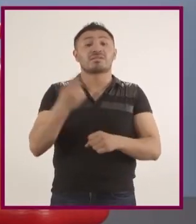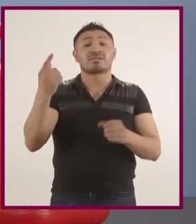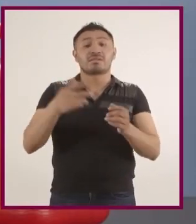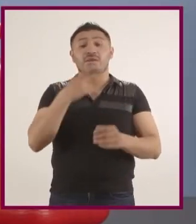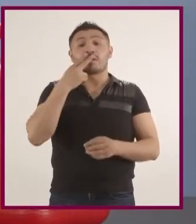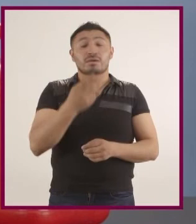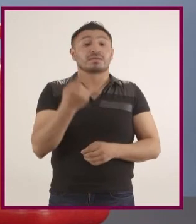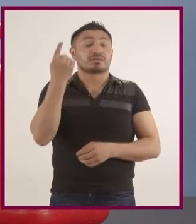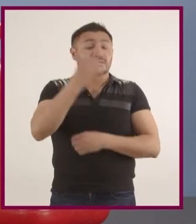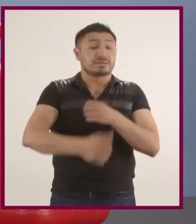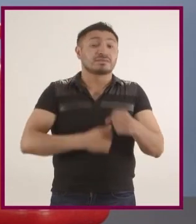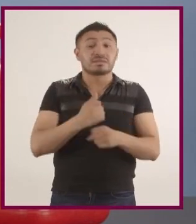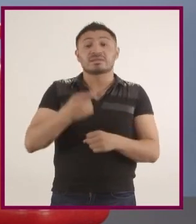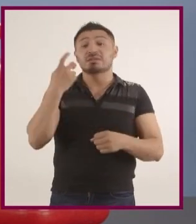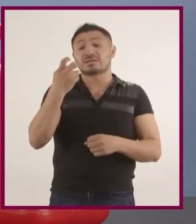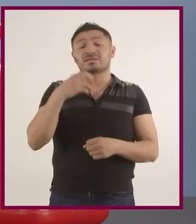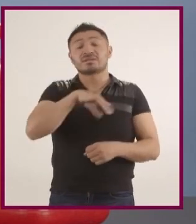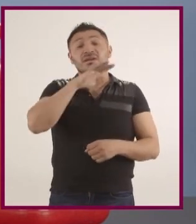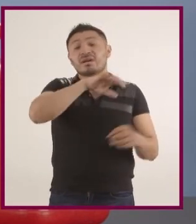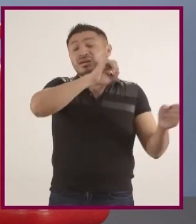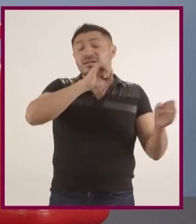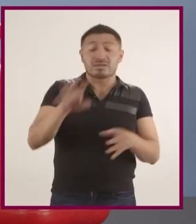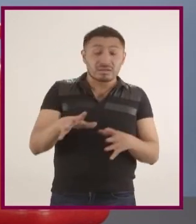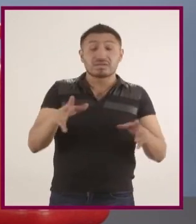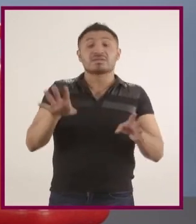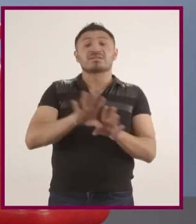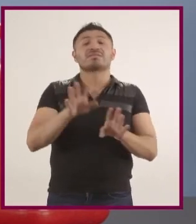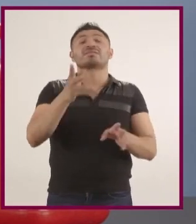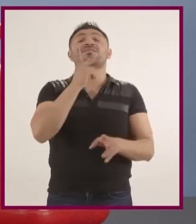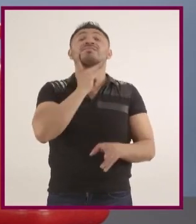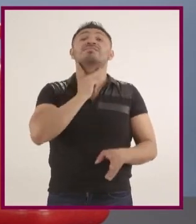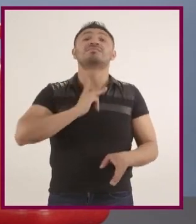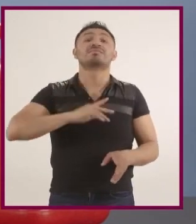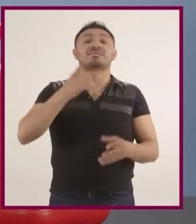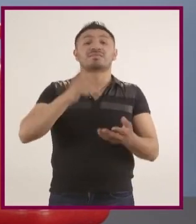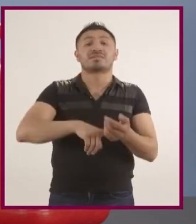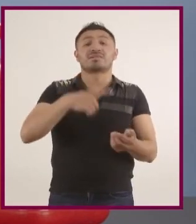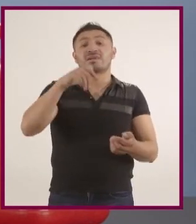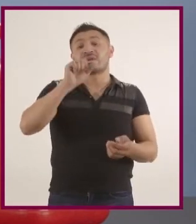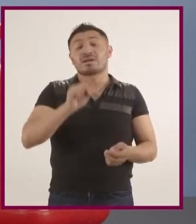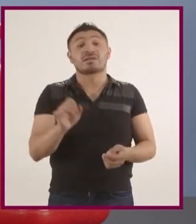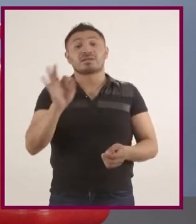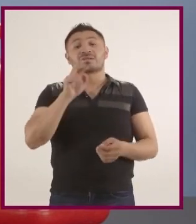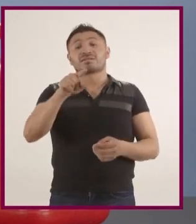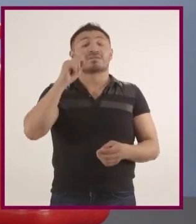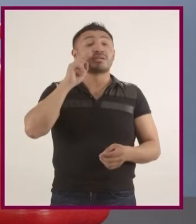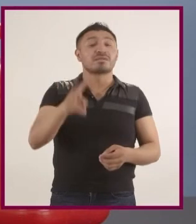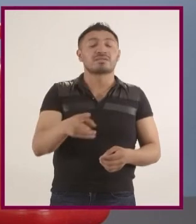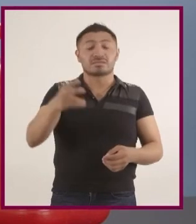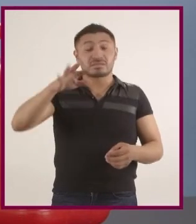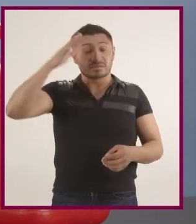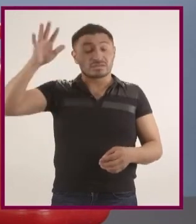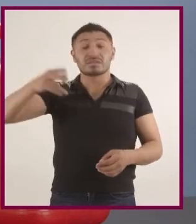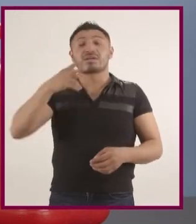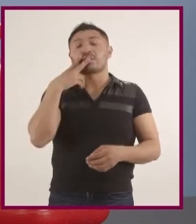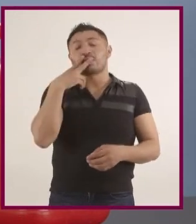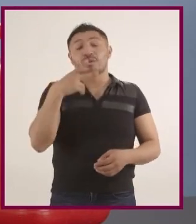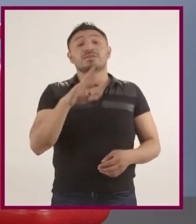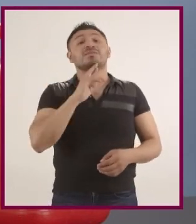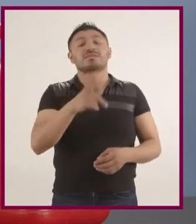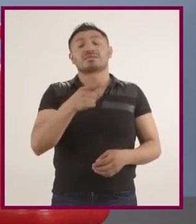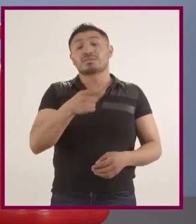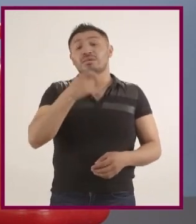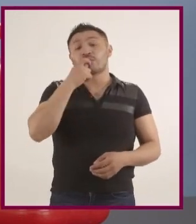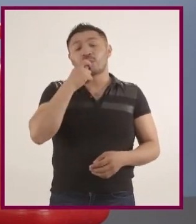terminan como desechos Estos son fabricados con petróleo y rellenados con gas butano si llegas a ver a un adulto fumando Dile que mejor